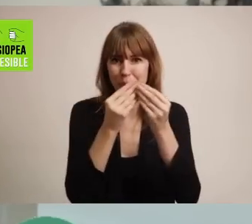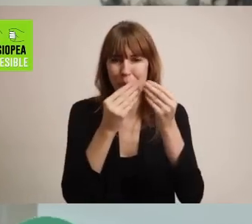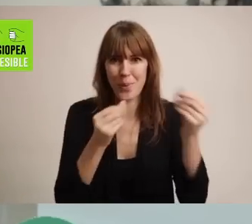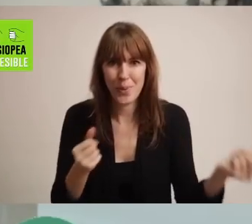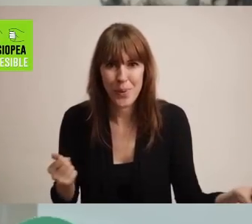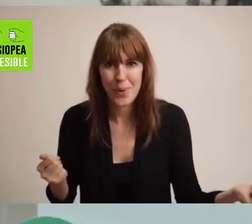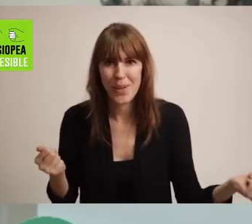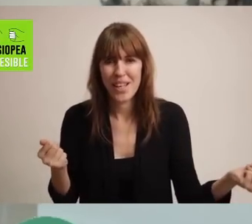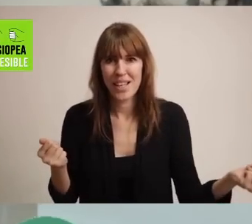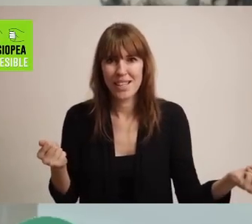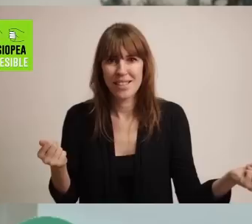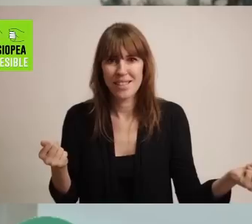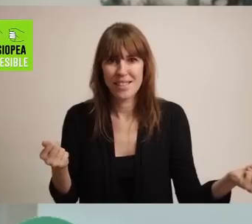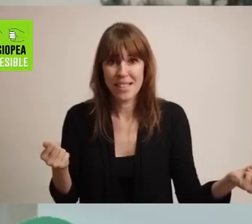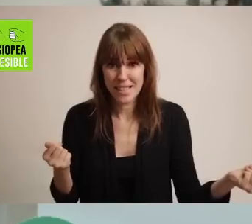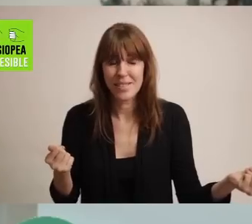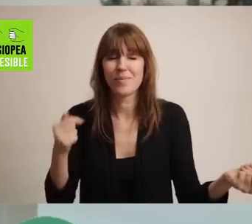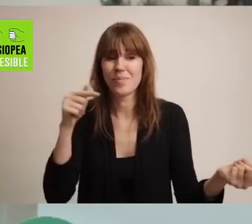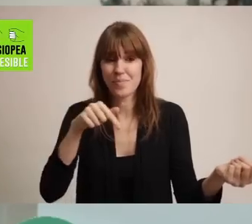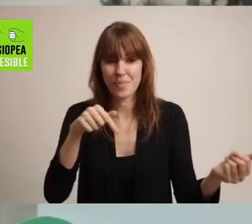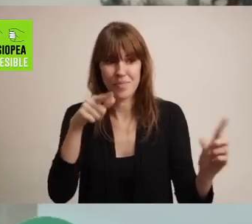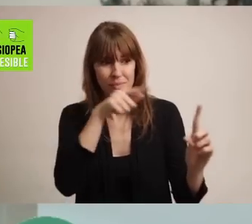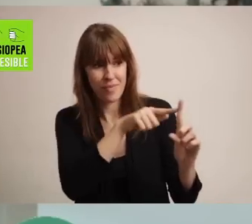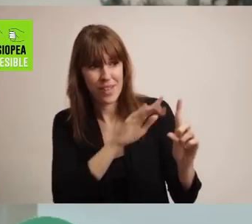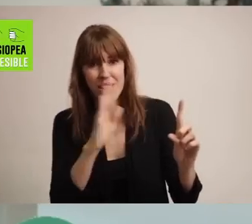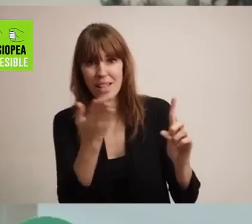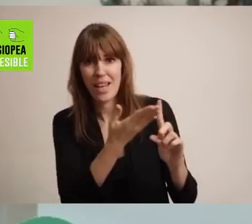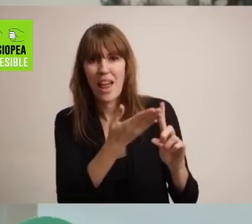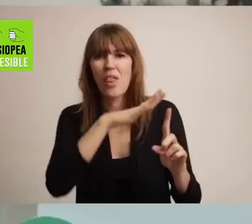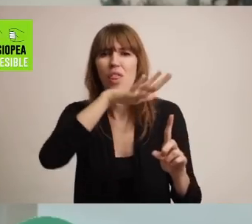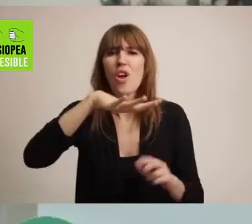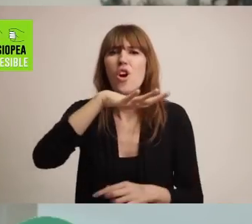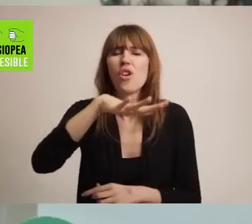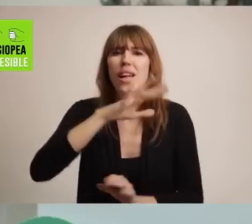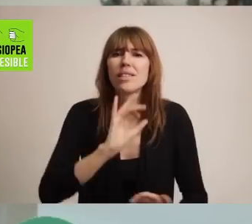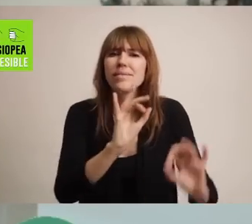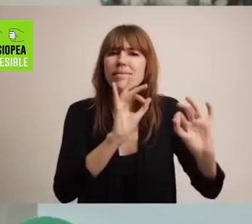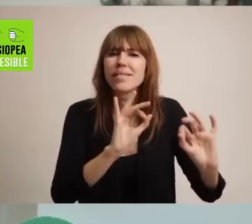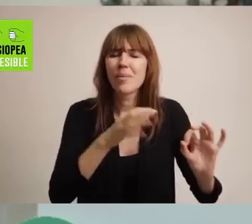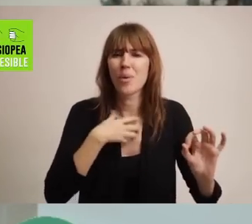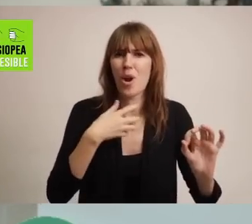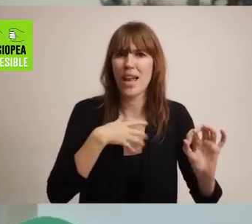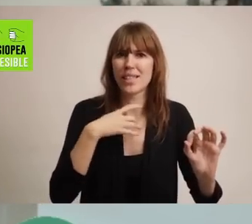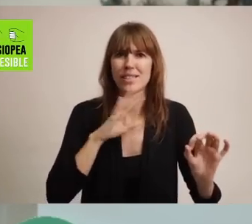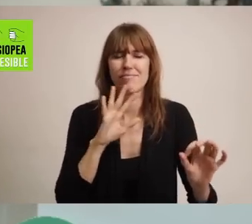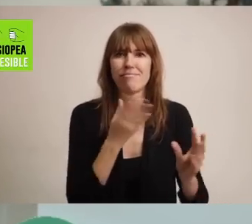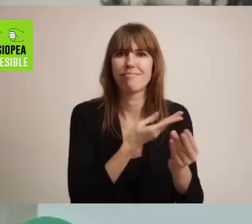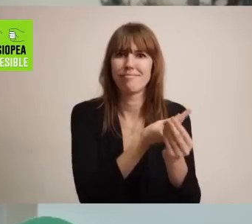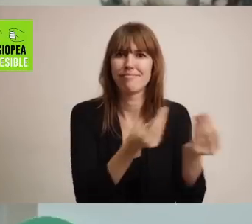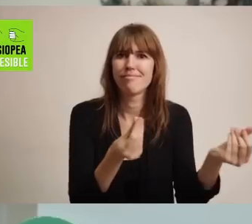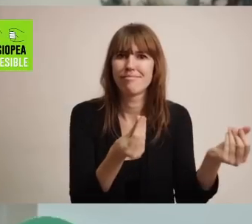iban como a las zonas donde las personas tenían las molestias. Claro, se extrañó, porque a ver por